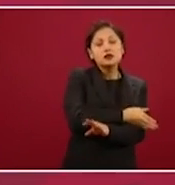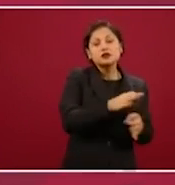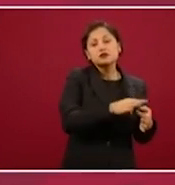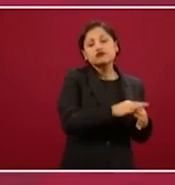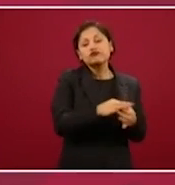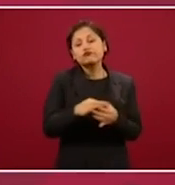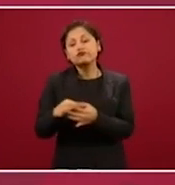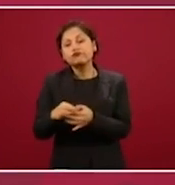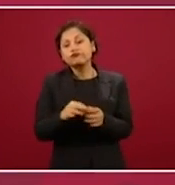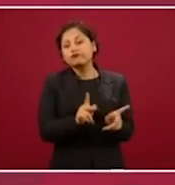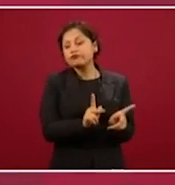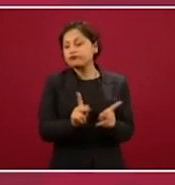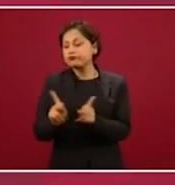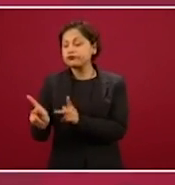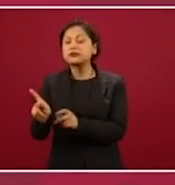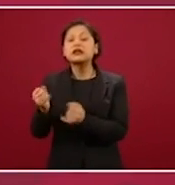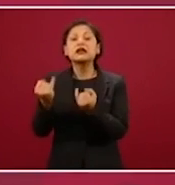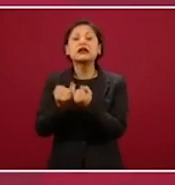privilegios.